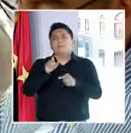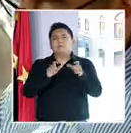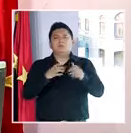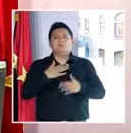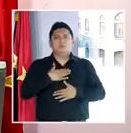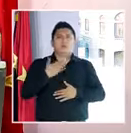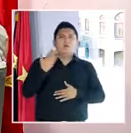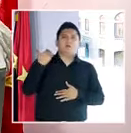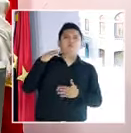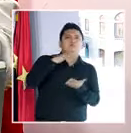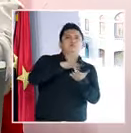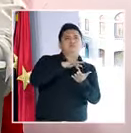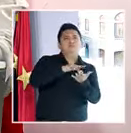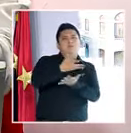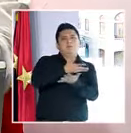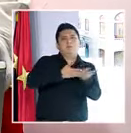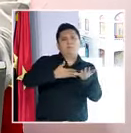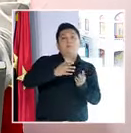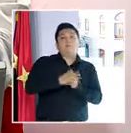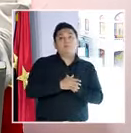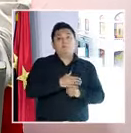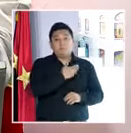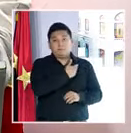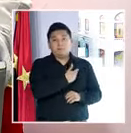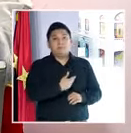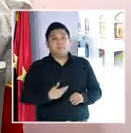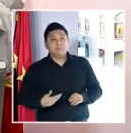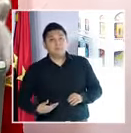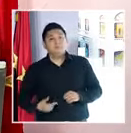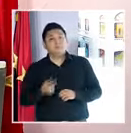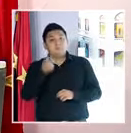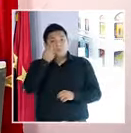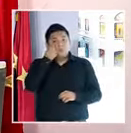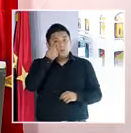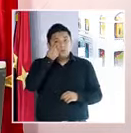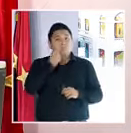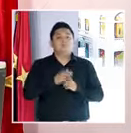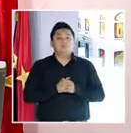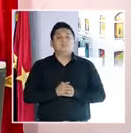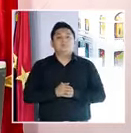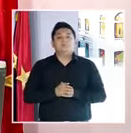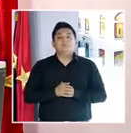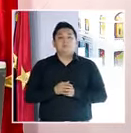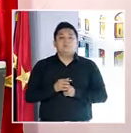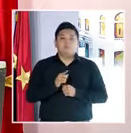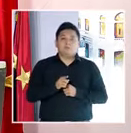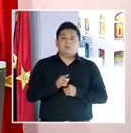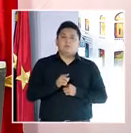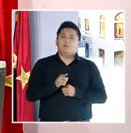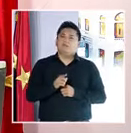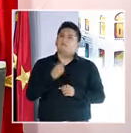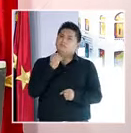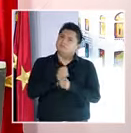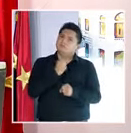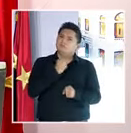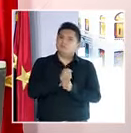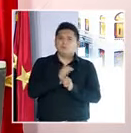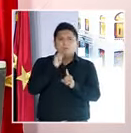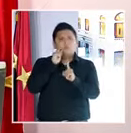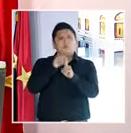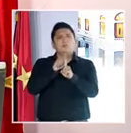ellos del presidente Juan Manuel Santos. El producto de este eje